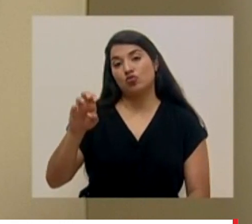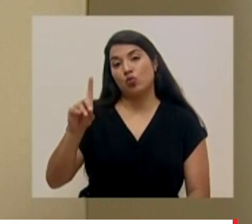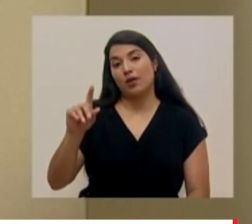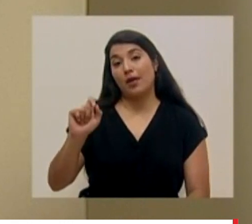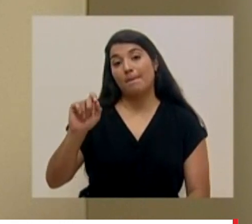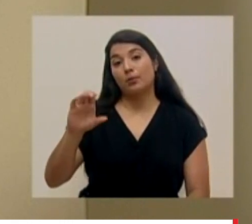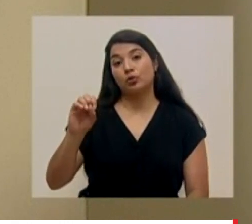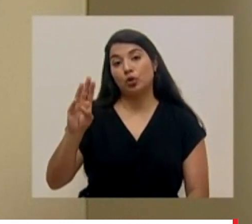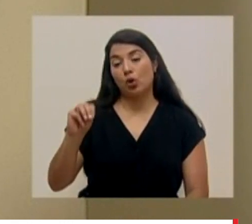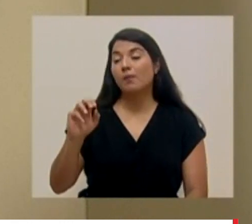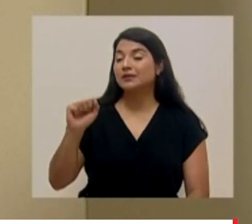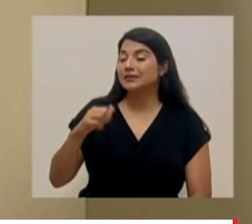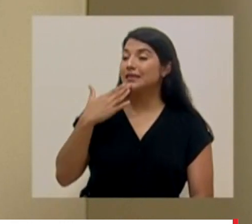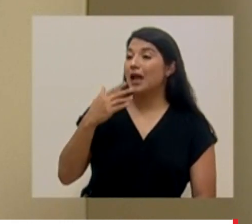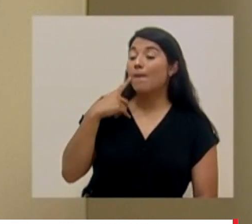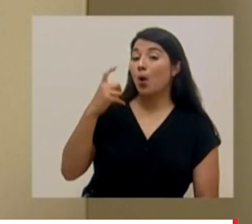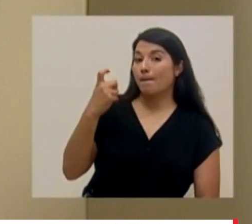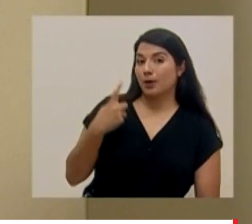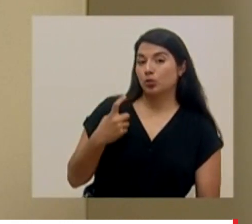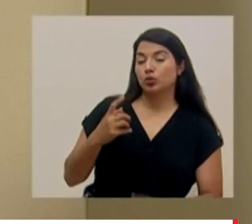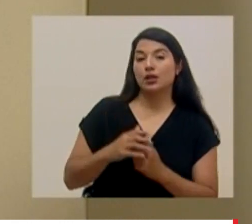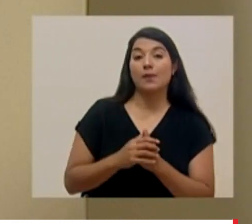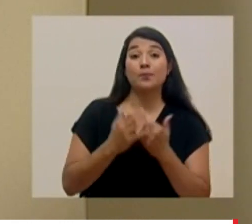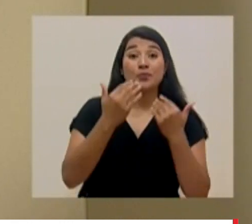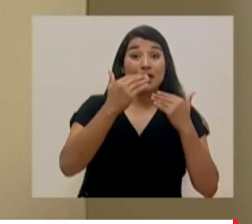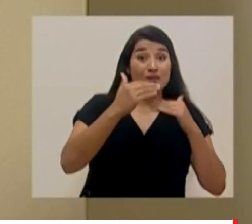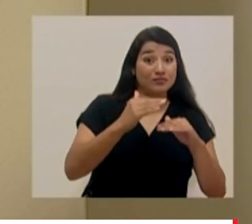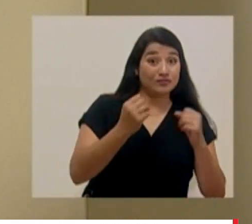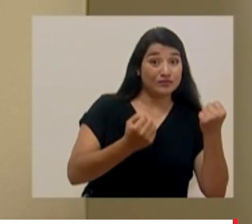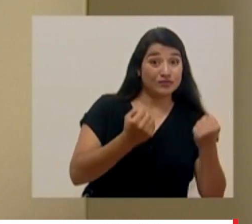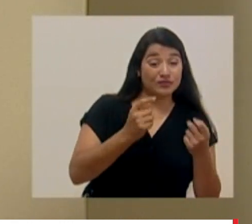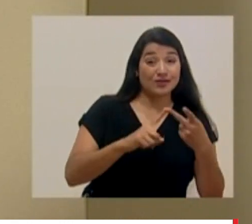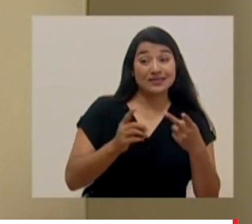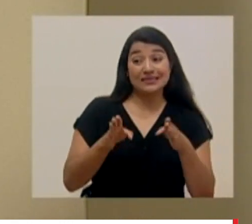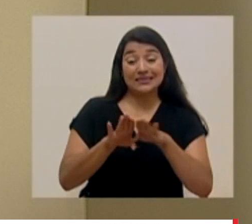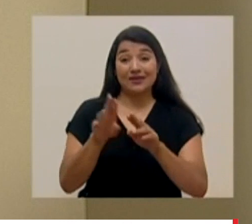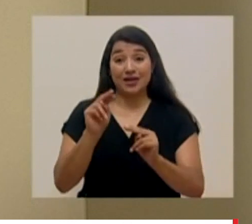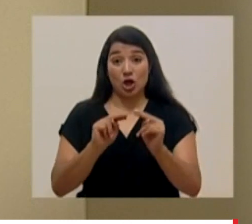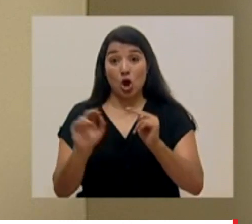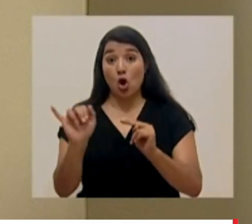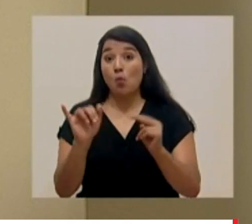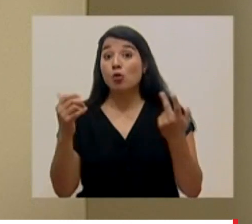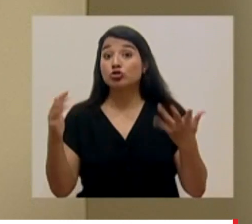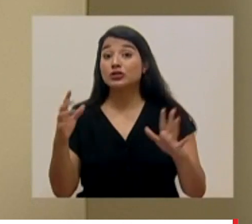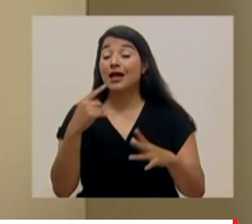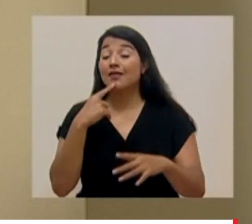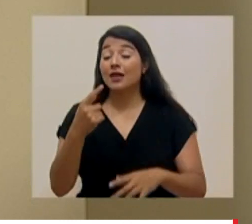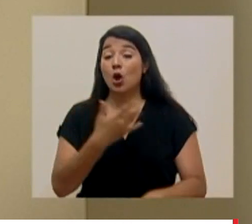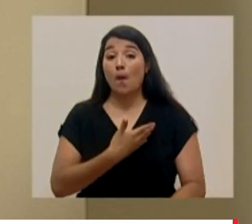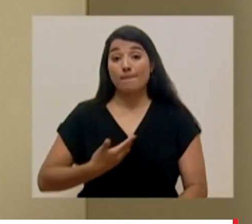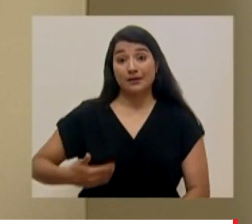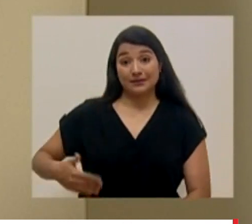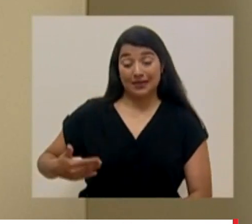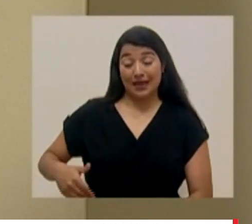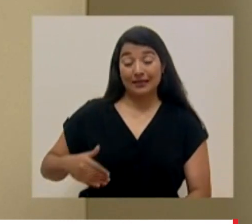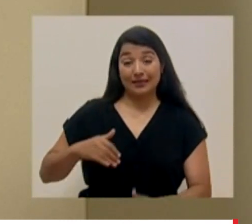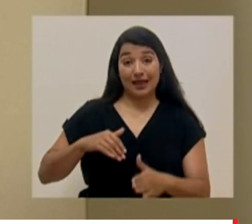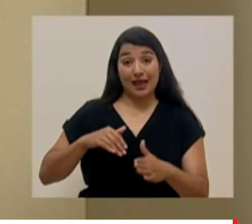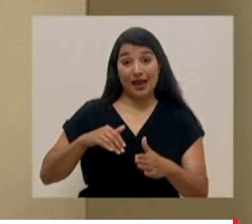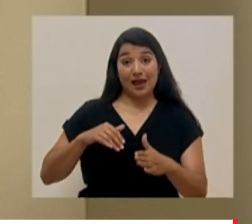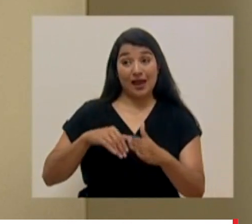respecto a su pregunta, Sebastián, gracias por plantearla. Las restricciones y cierres, como ya lo indicó bien el presidente en su mensaje